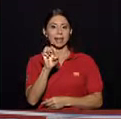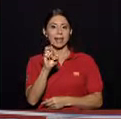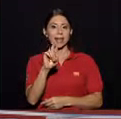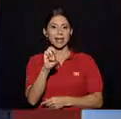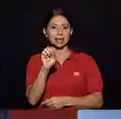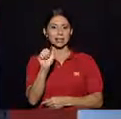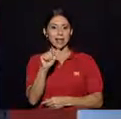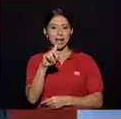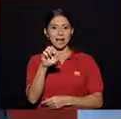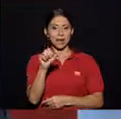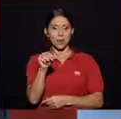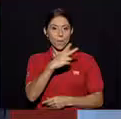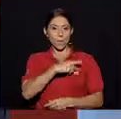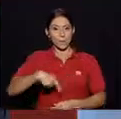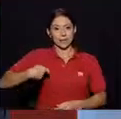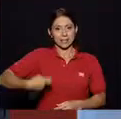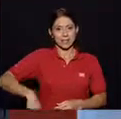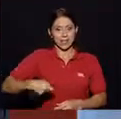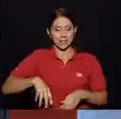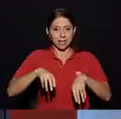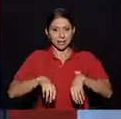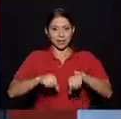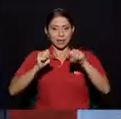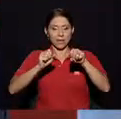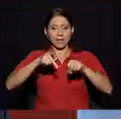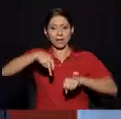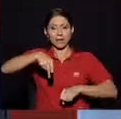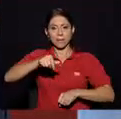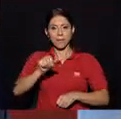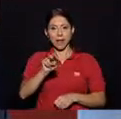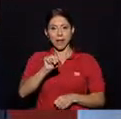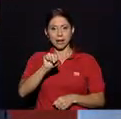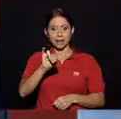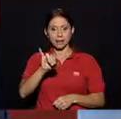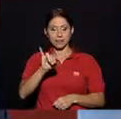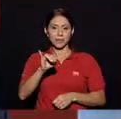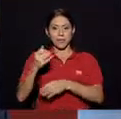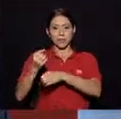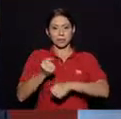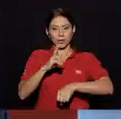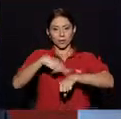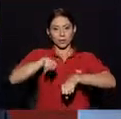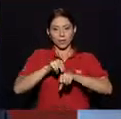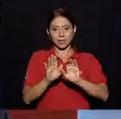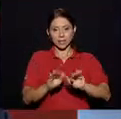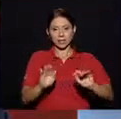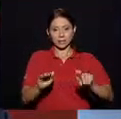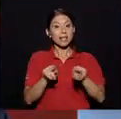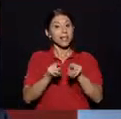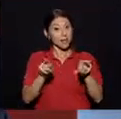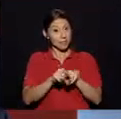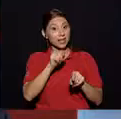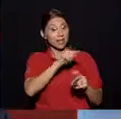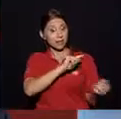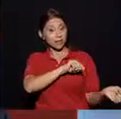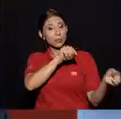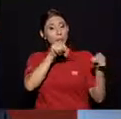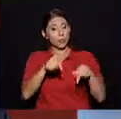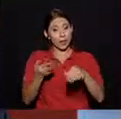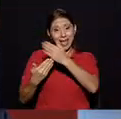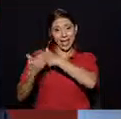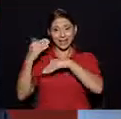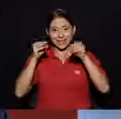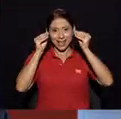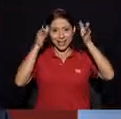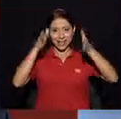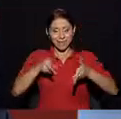Sáenz, presidenta ejecutiva del Patronato Nacional de la Infancia y quien también pues, nos ha acompañado muchas veces cuando era